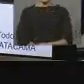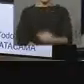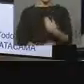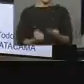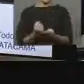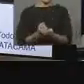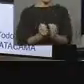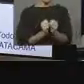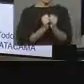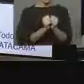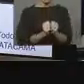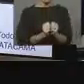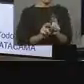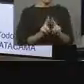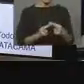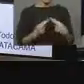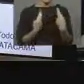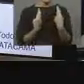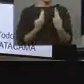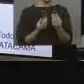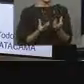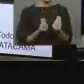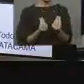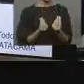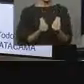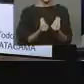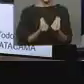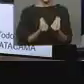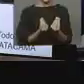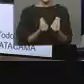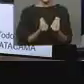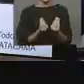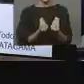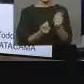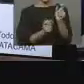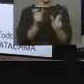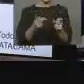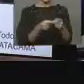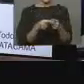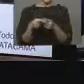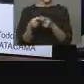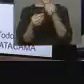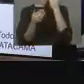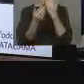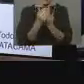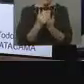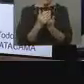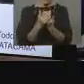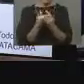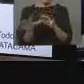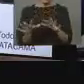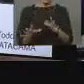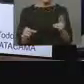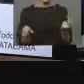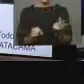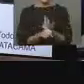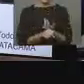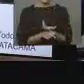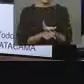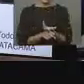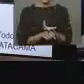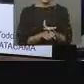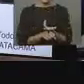auxilio, acompañamiento y reparación a un segmento relevante y mayoritario de la sociedad, enfrentando un evento catastrófico. Nada